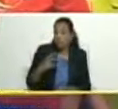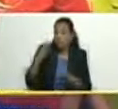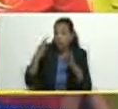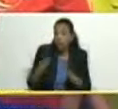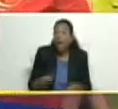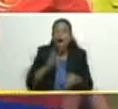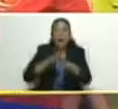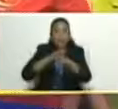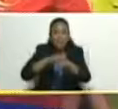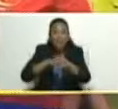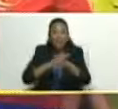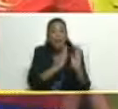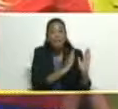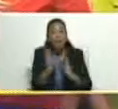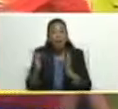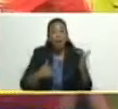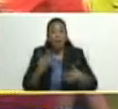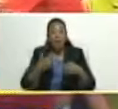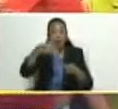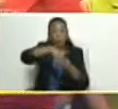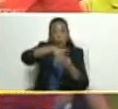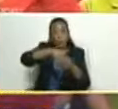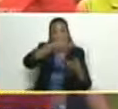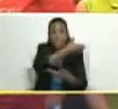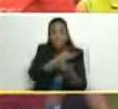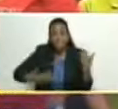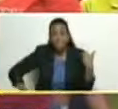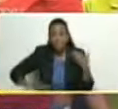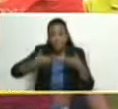ha anunciado el cronograma electoral,